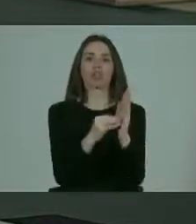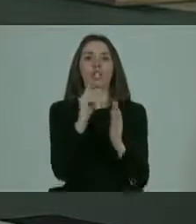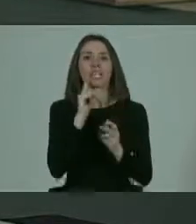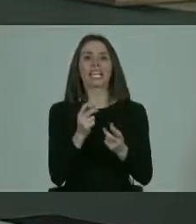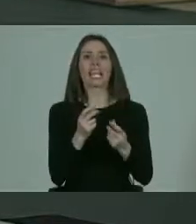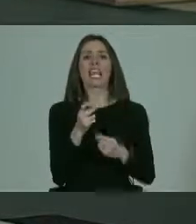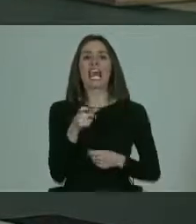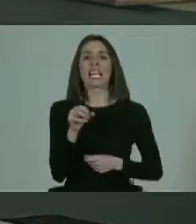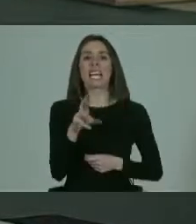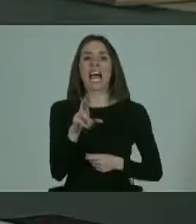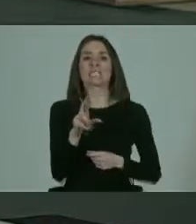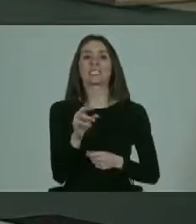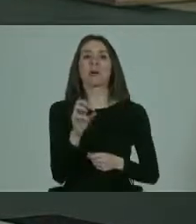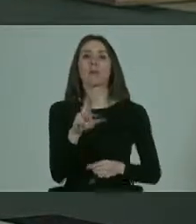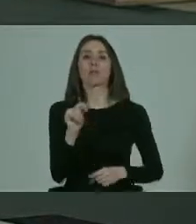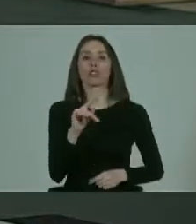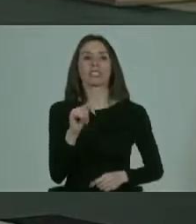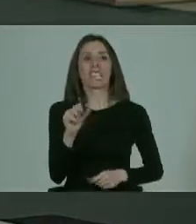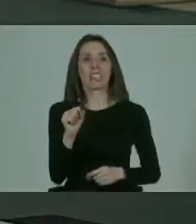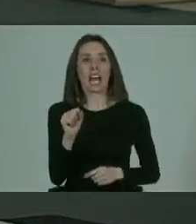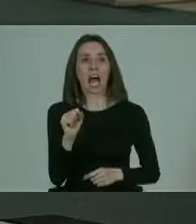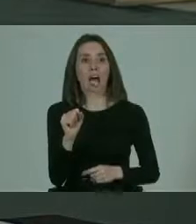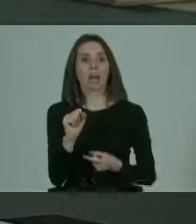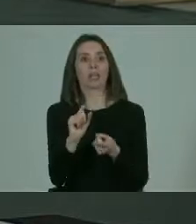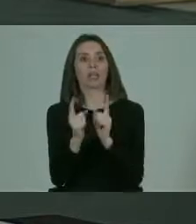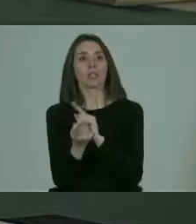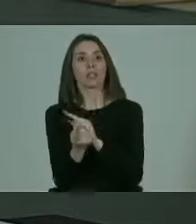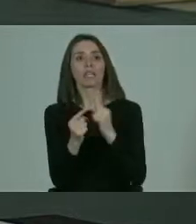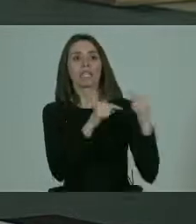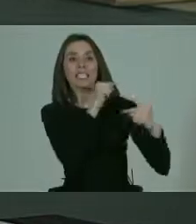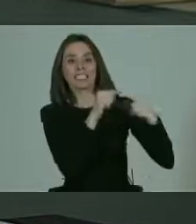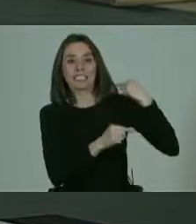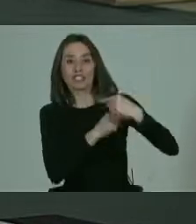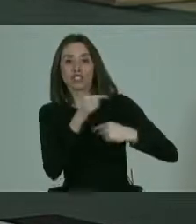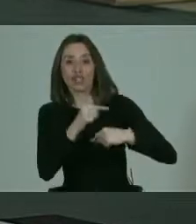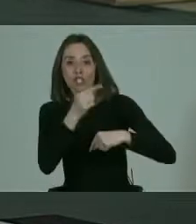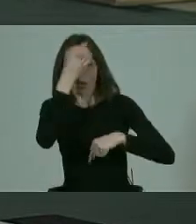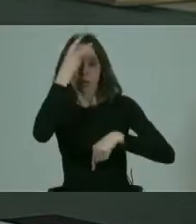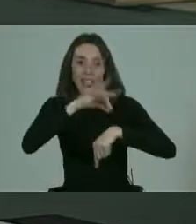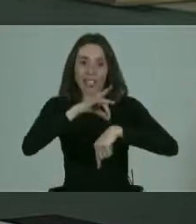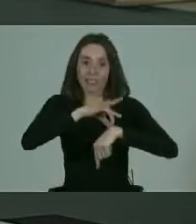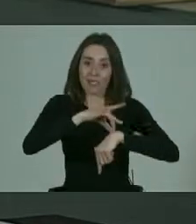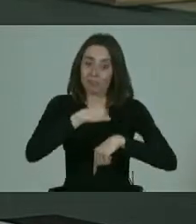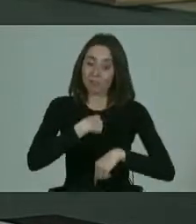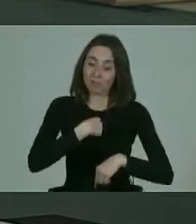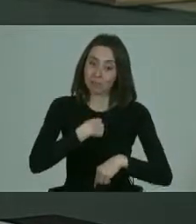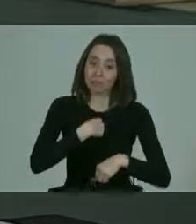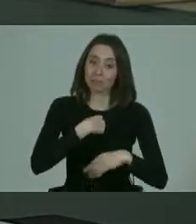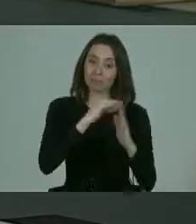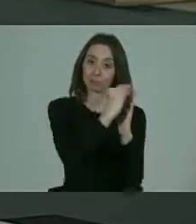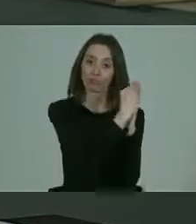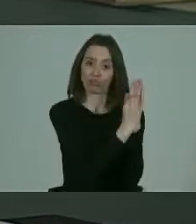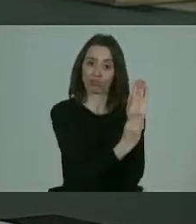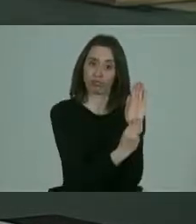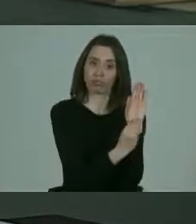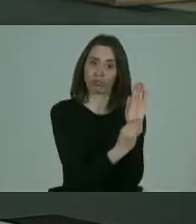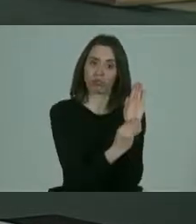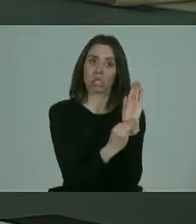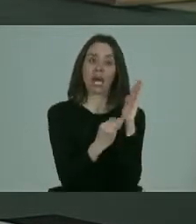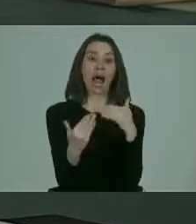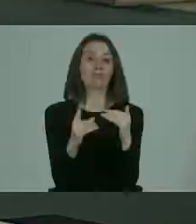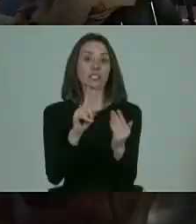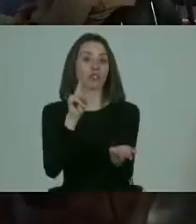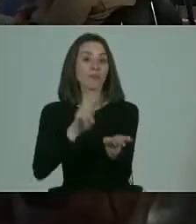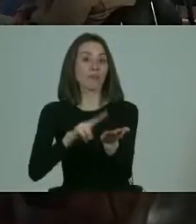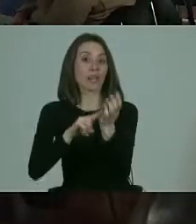puede demostrar que soy una mujer lote en cambiar porque las historias clínicas estos datos también muchas veces no son veraces